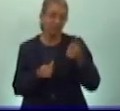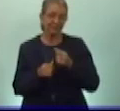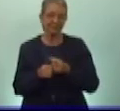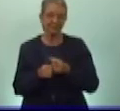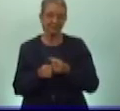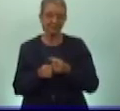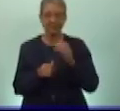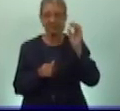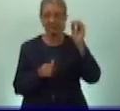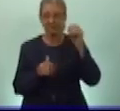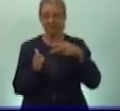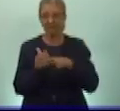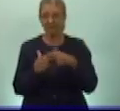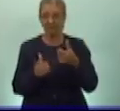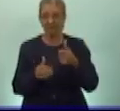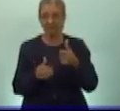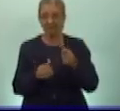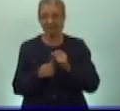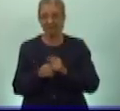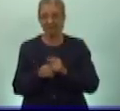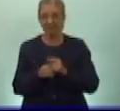10 y 0 entre 10,